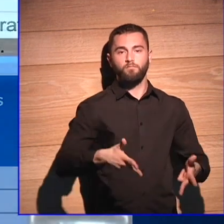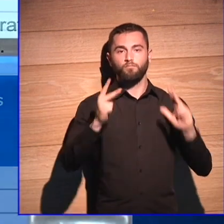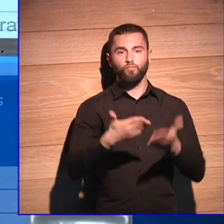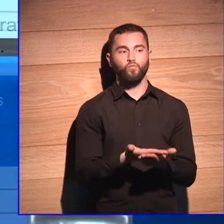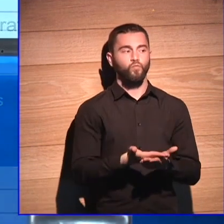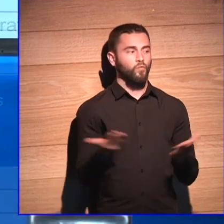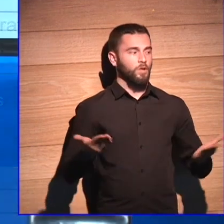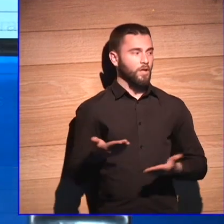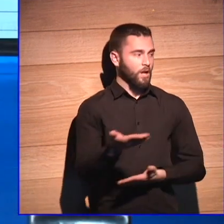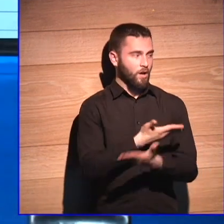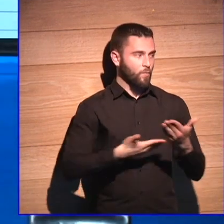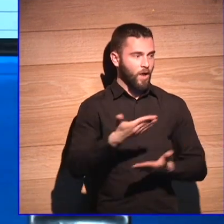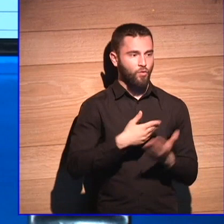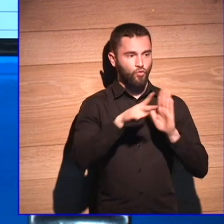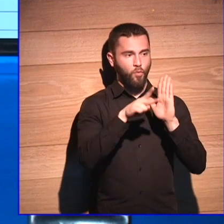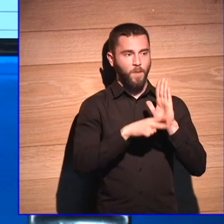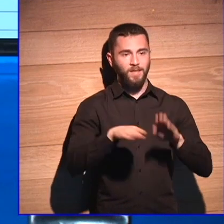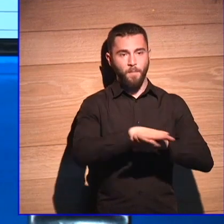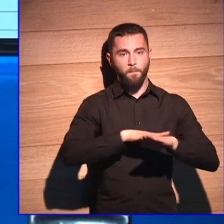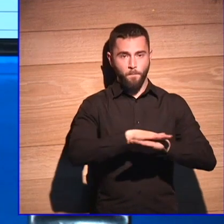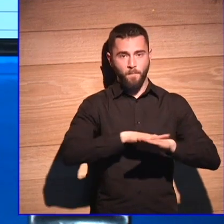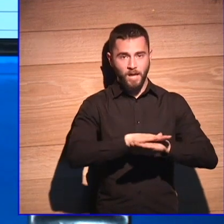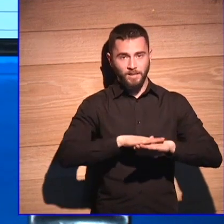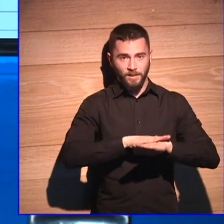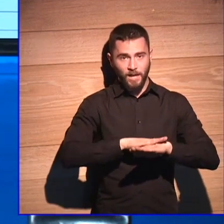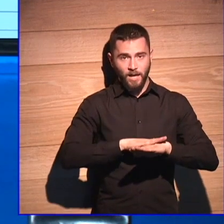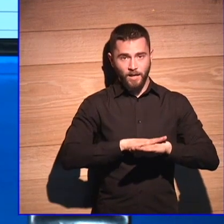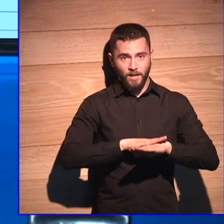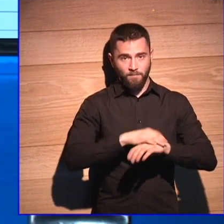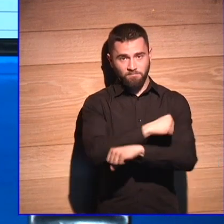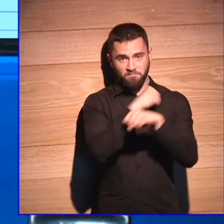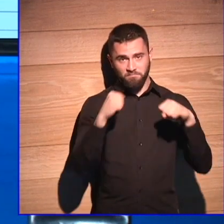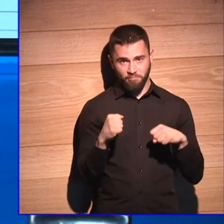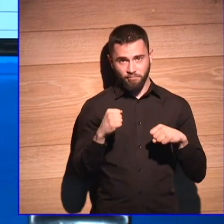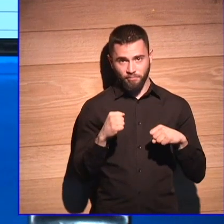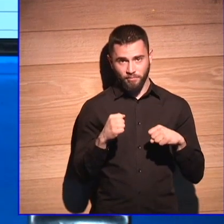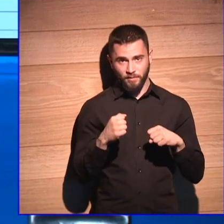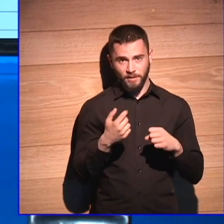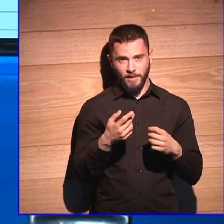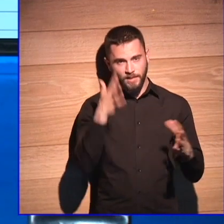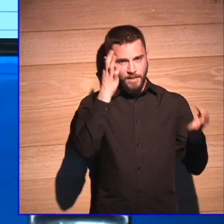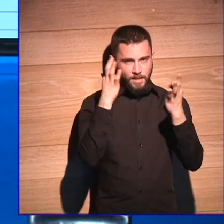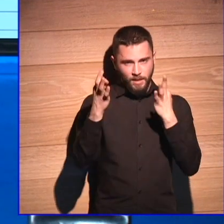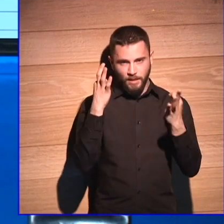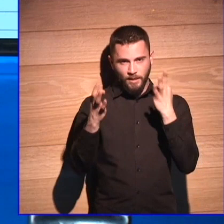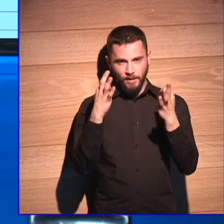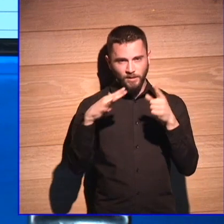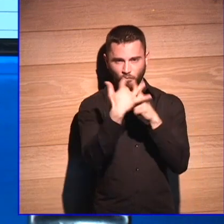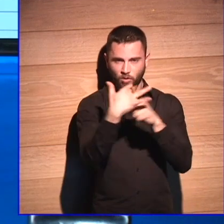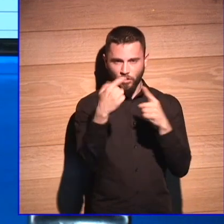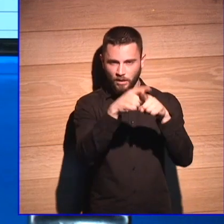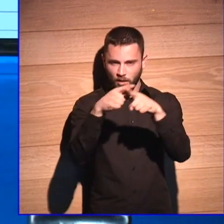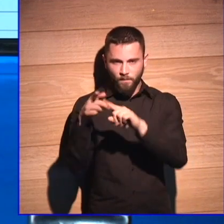una normativa muy básica y la están, digamos, concretando en distintas